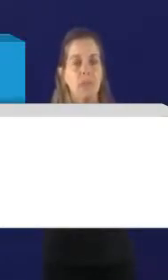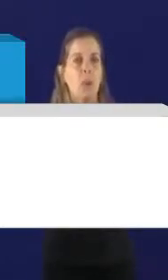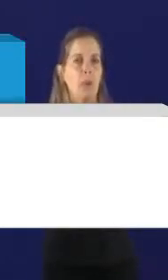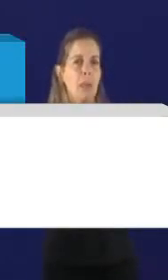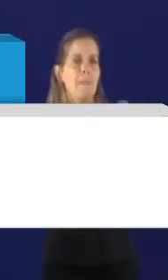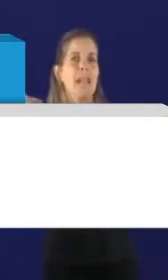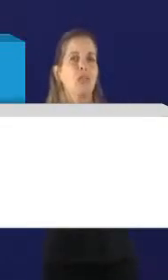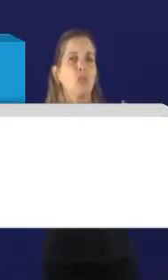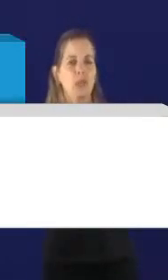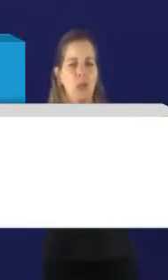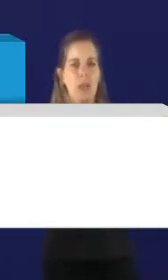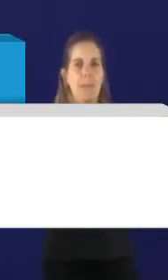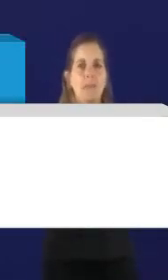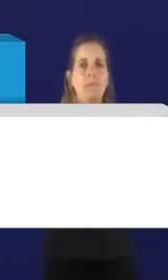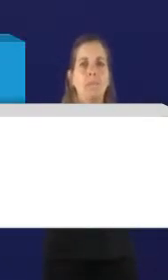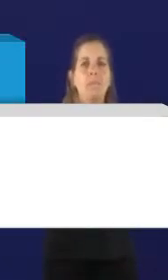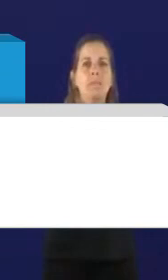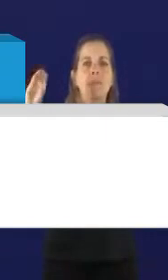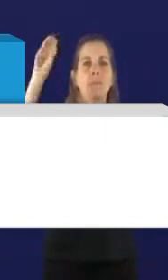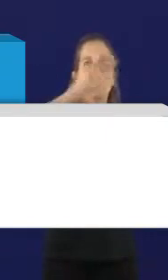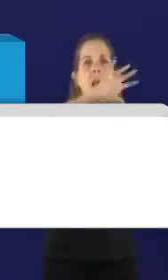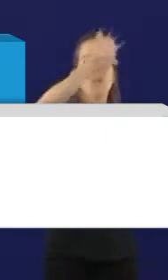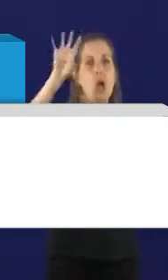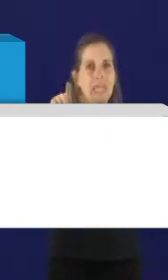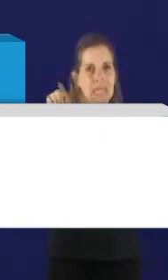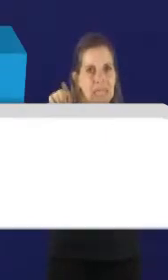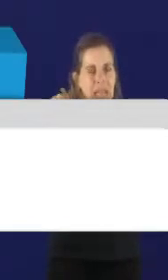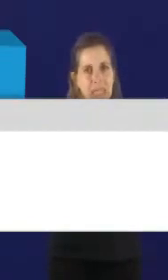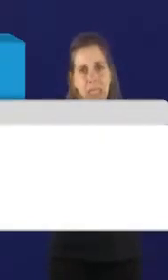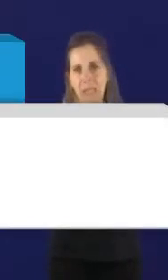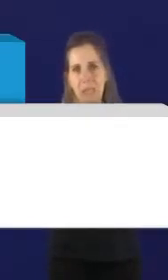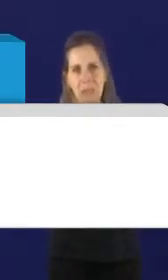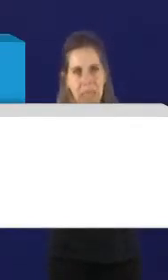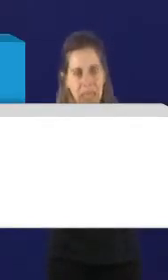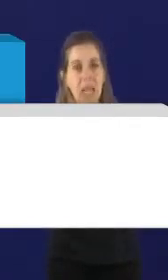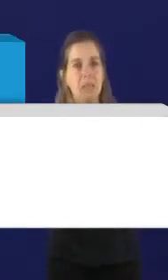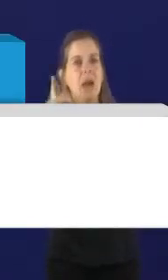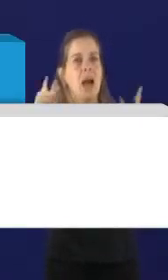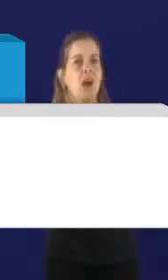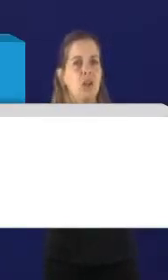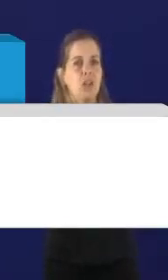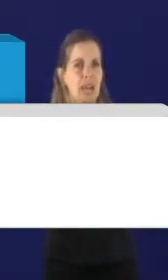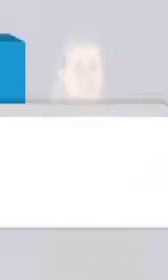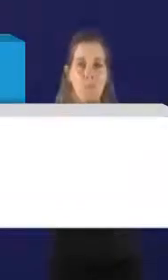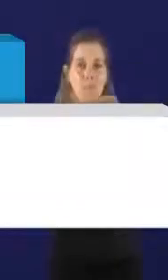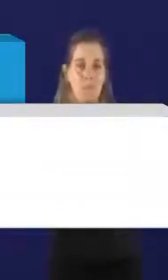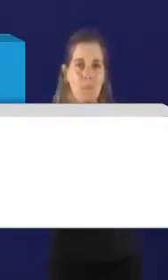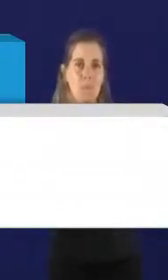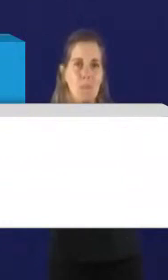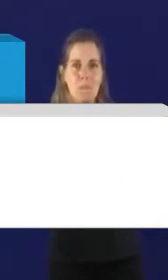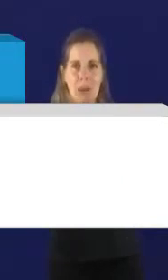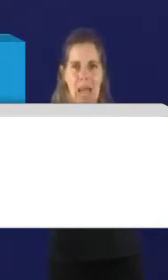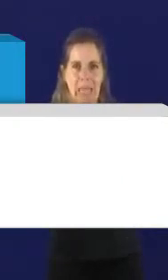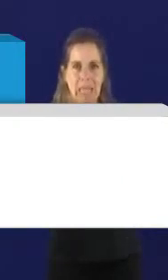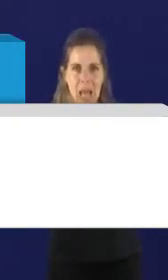a provincias que suelen tener carácter político van a dejar de o dejan de existir. Por supuesto,